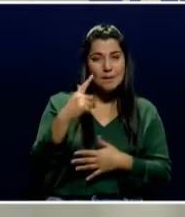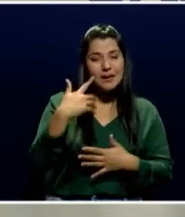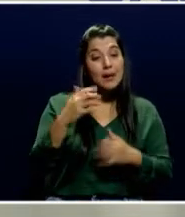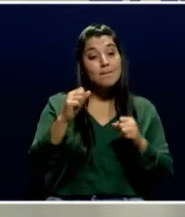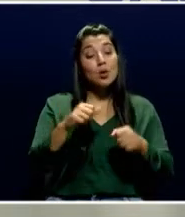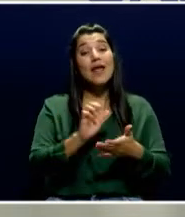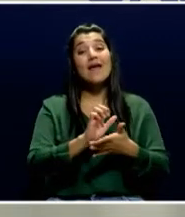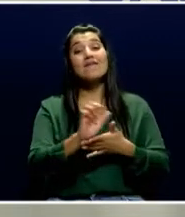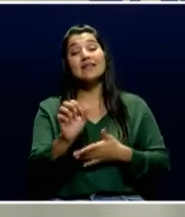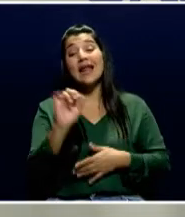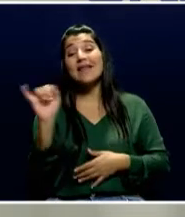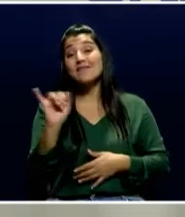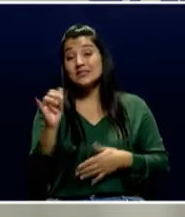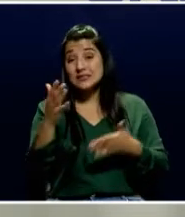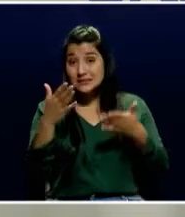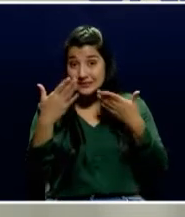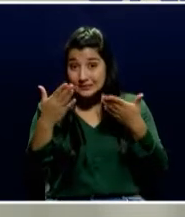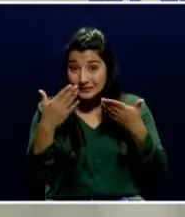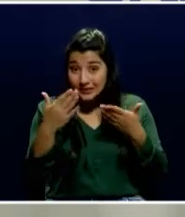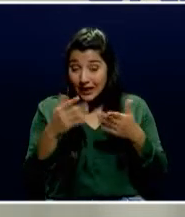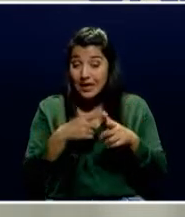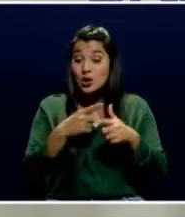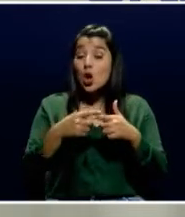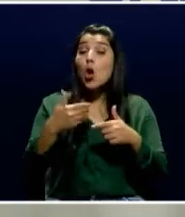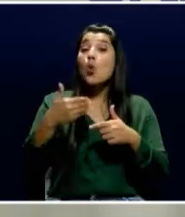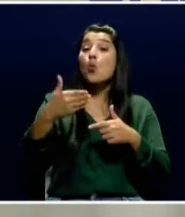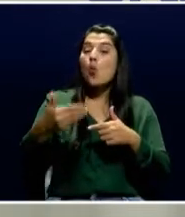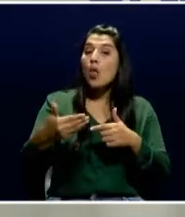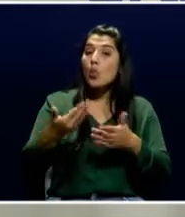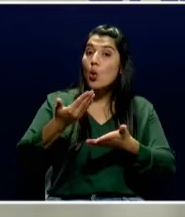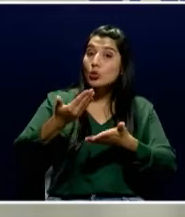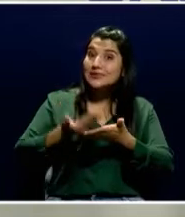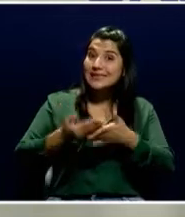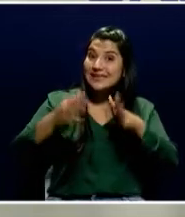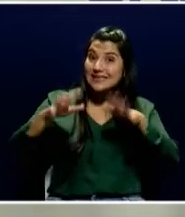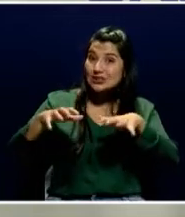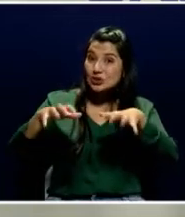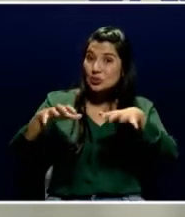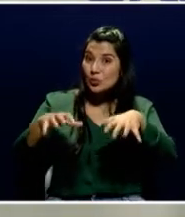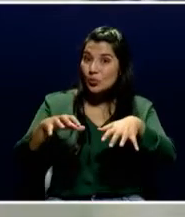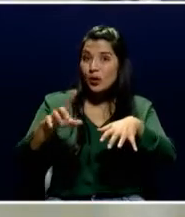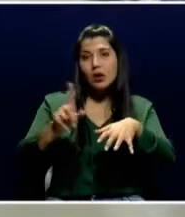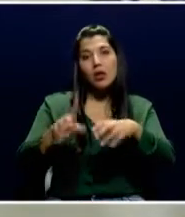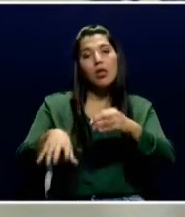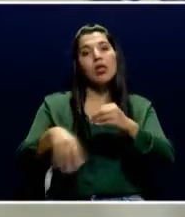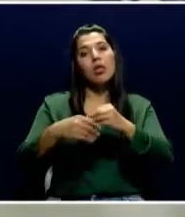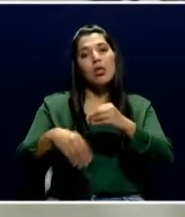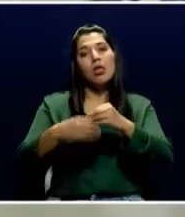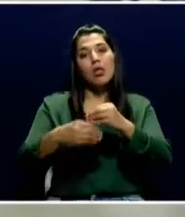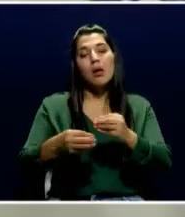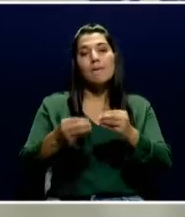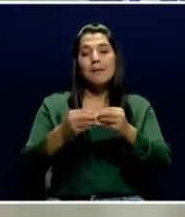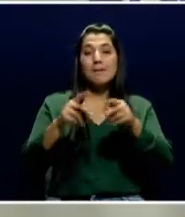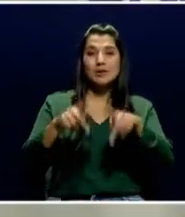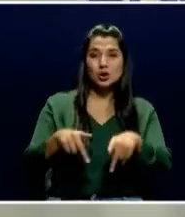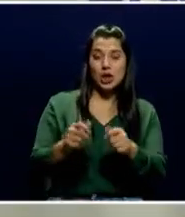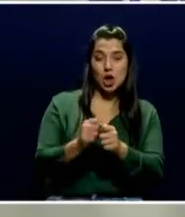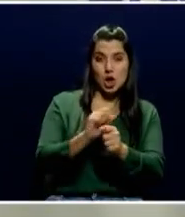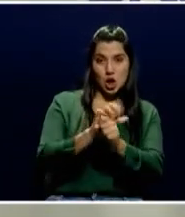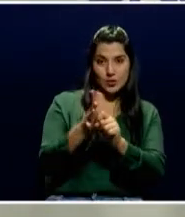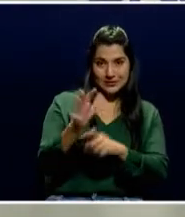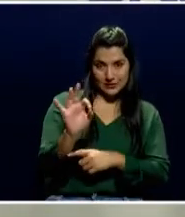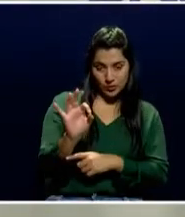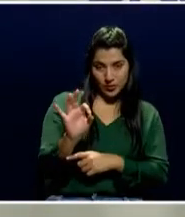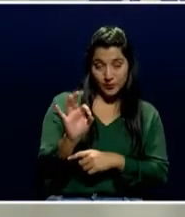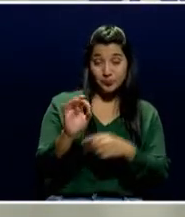prevengamos las infecciones respiratorias y cuando entremos en ese proceso no se nos sume a la afectación del COVID. Desde el punto de vista del manejo de